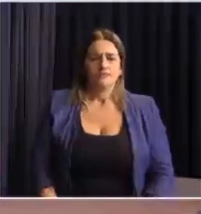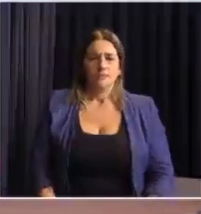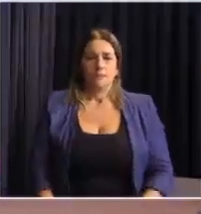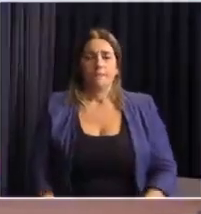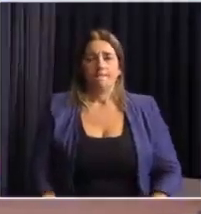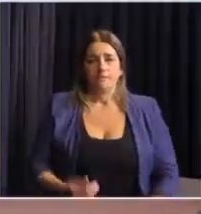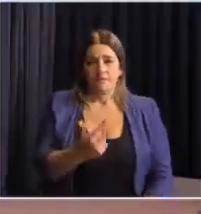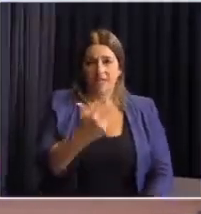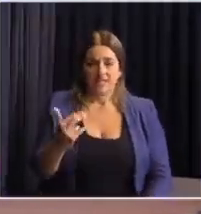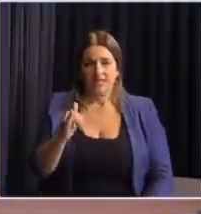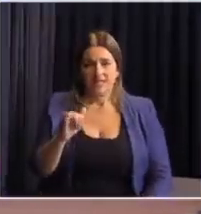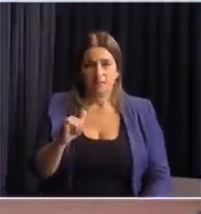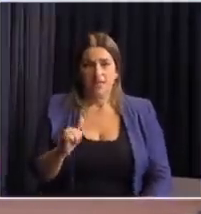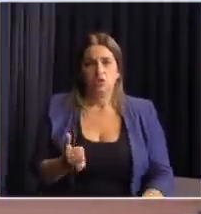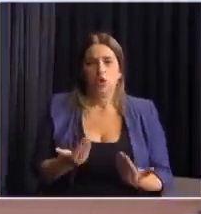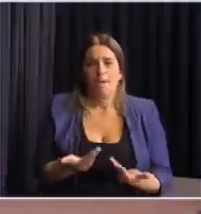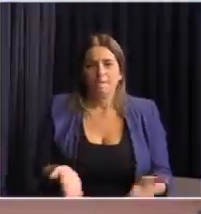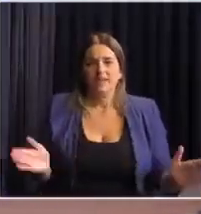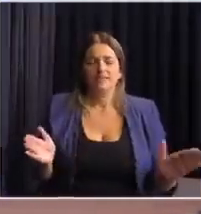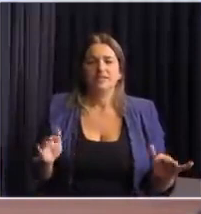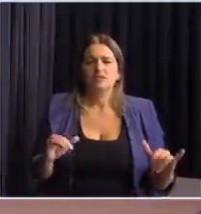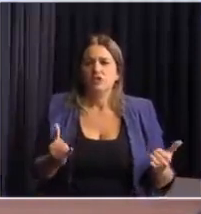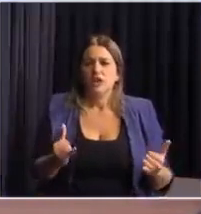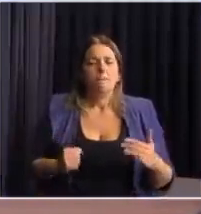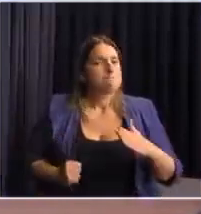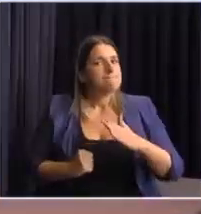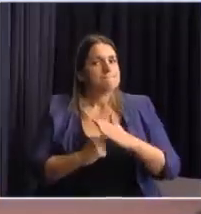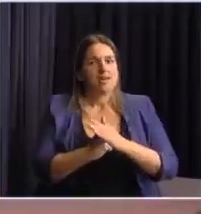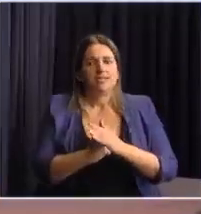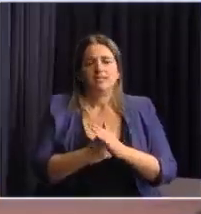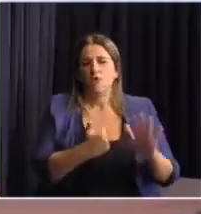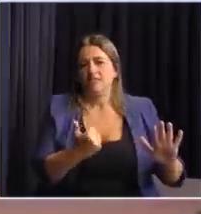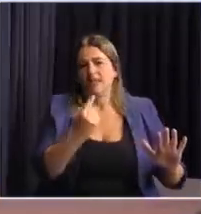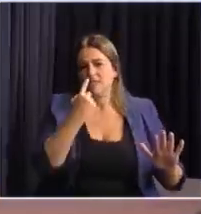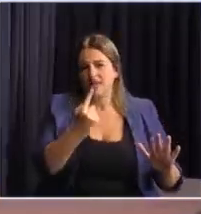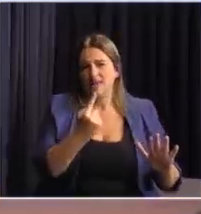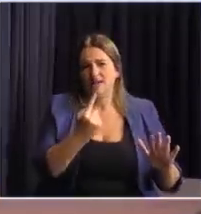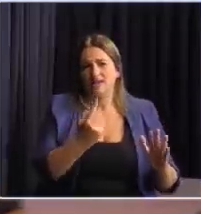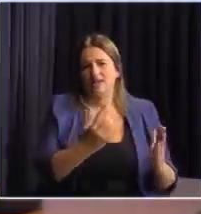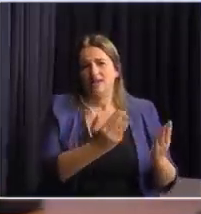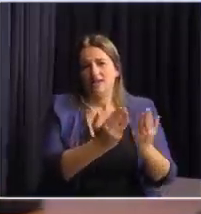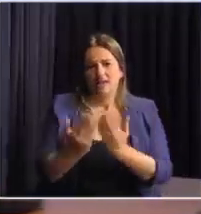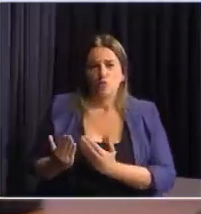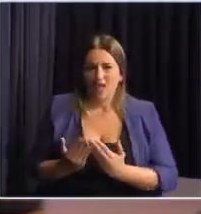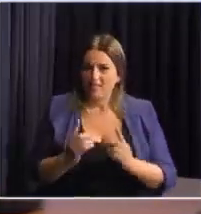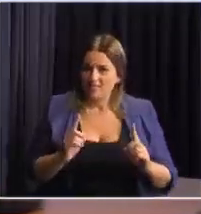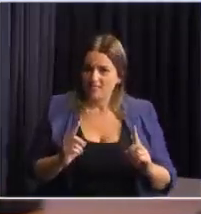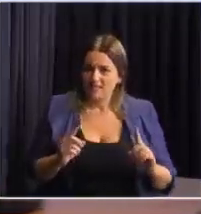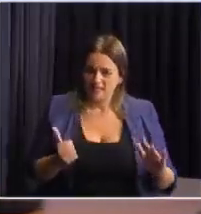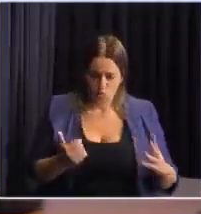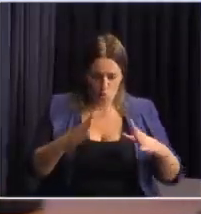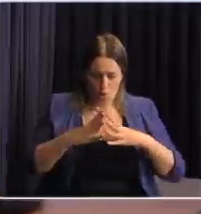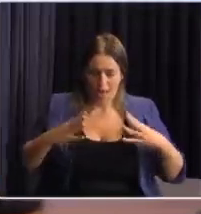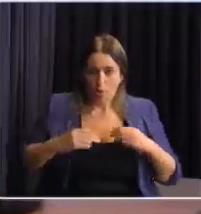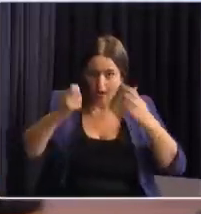El 3 de mayo empiezan como máximo unos 6.000 alumnos, que son los de las